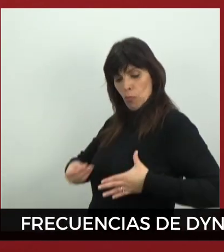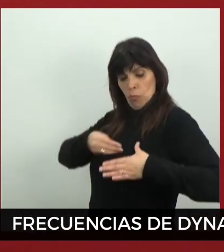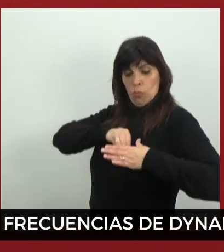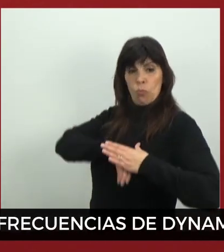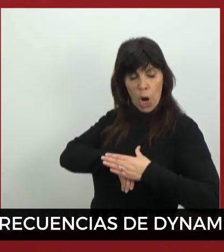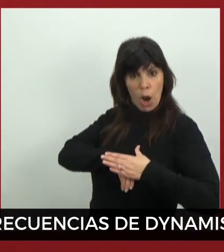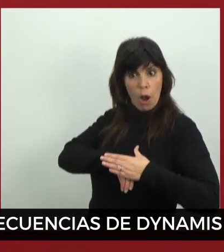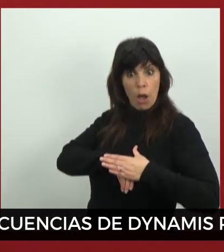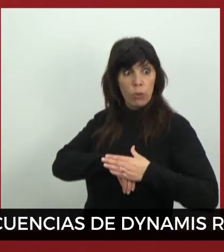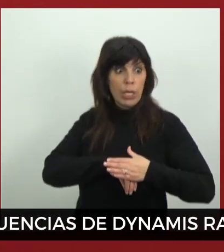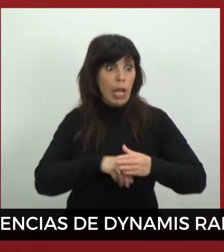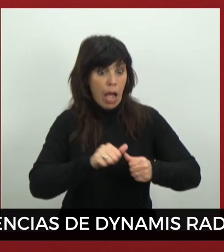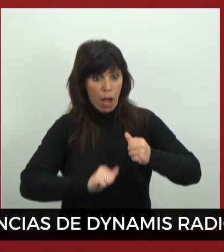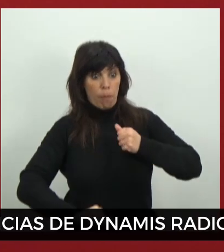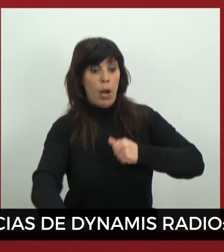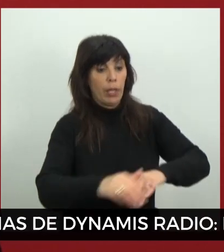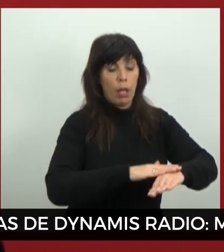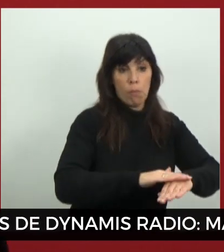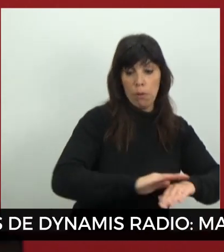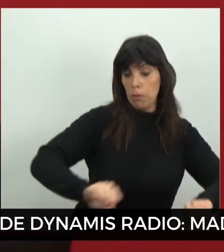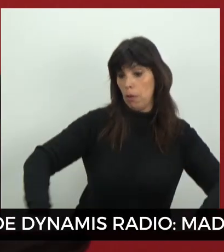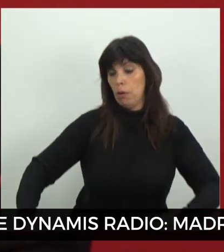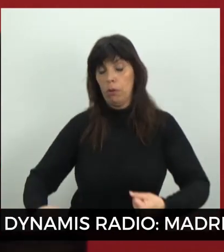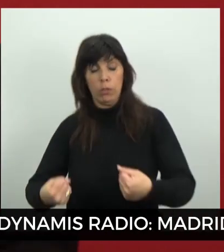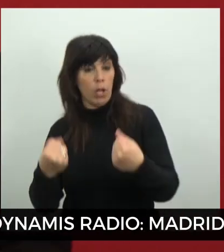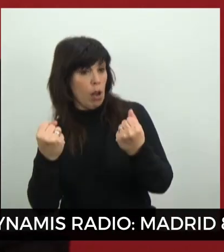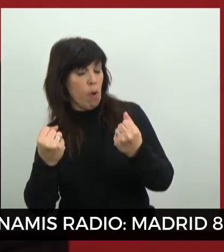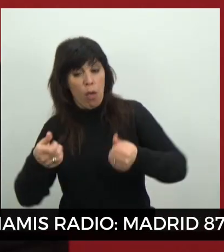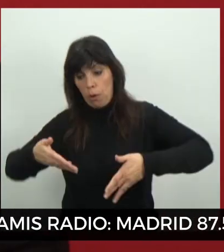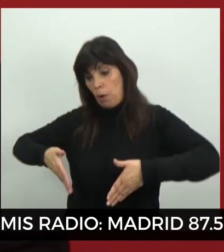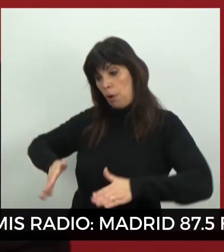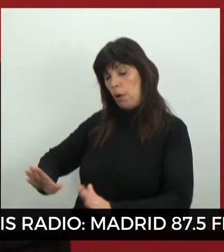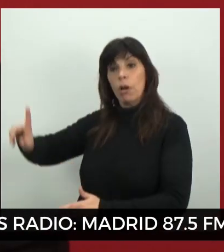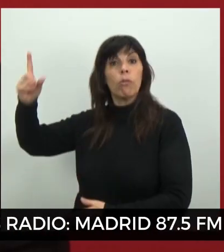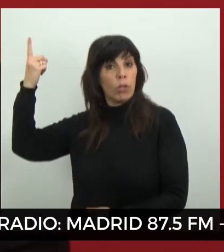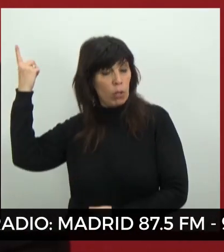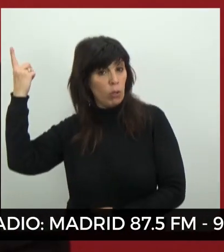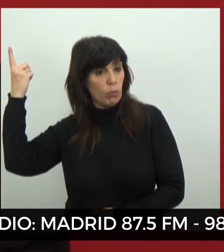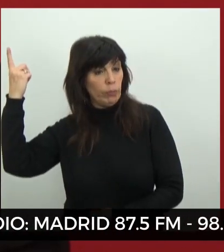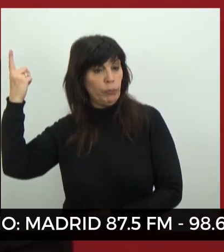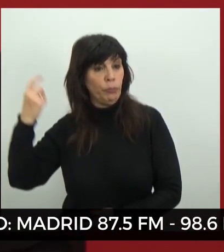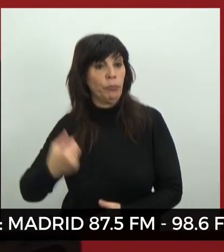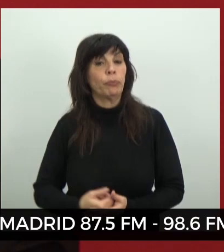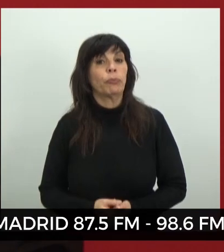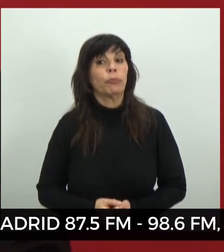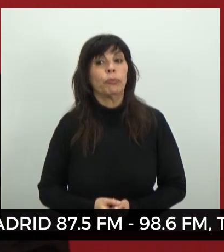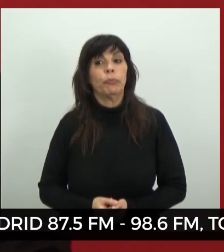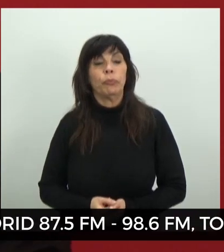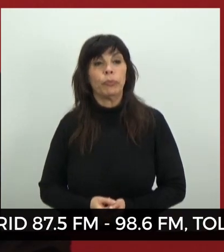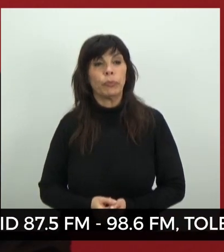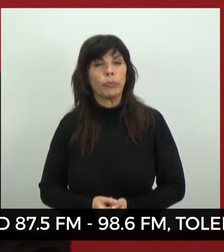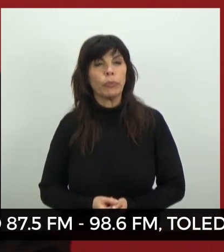Sí. ¿Somos hijos de Dios instantáneamente cuando conocemos a Jesucristo? Sí. ¿Tenemos